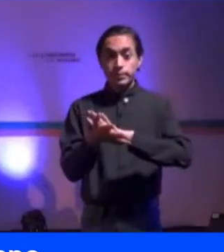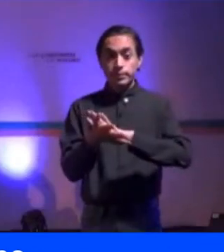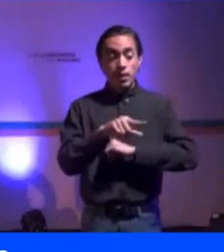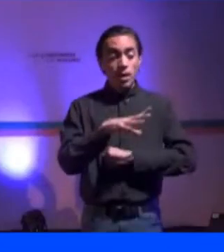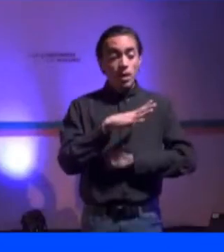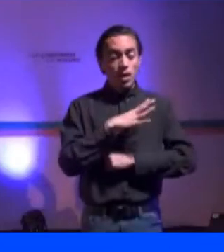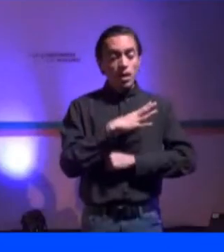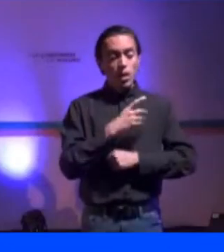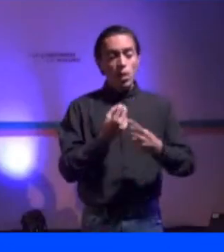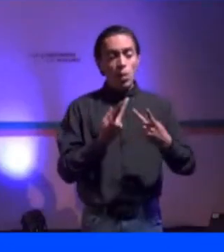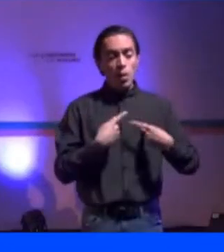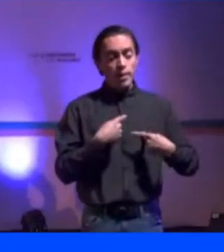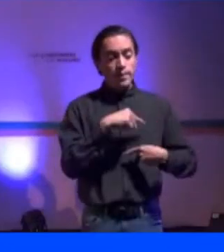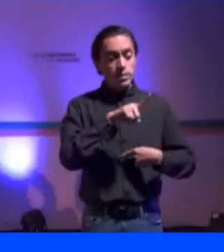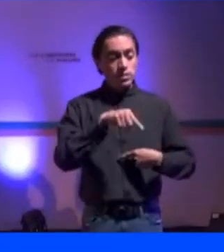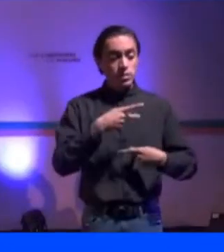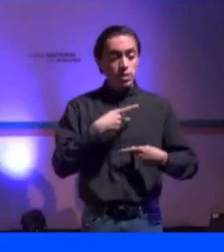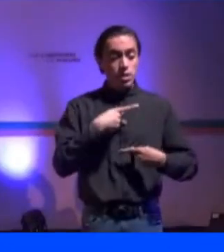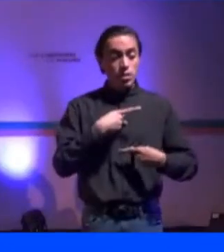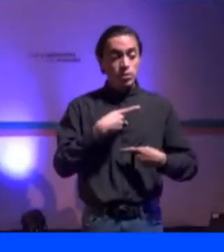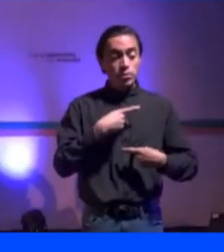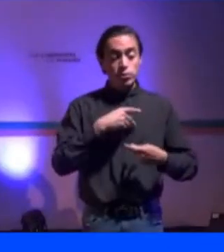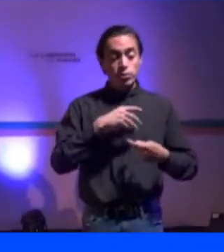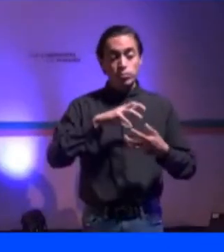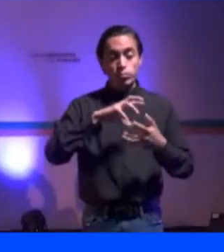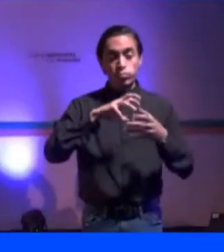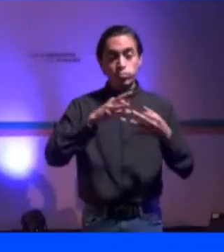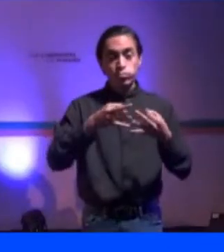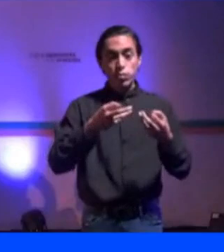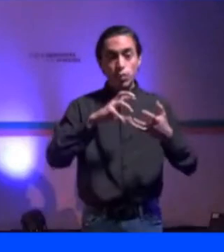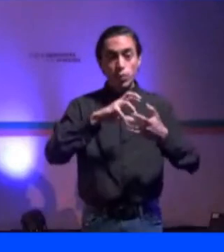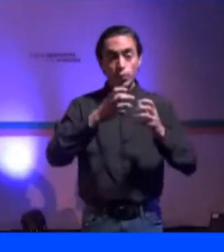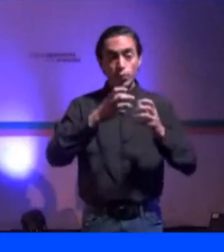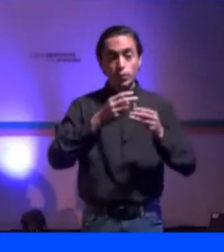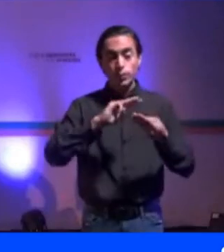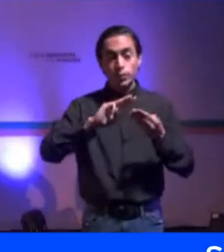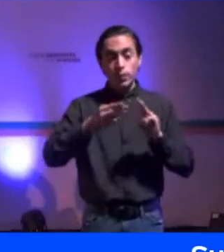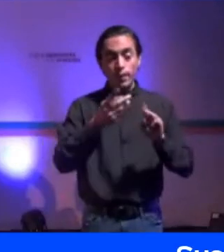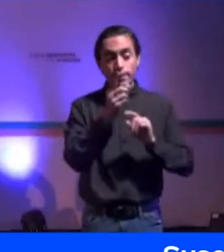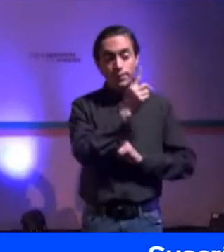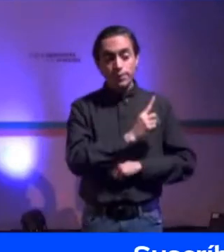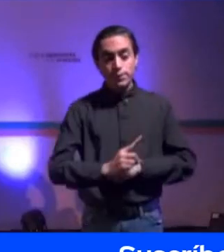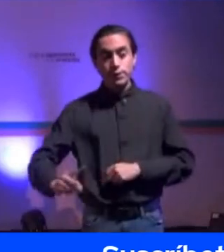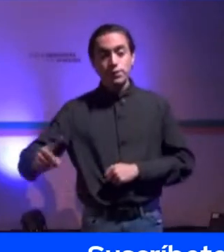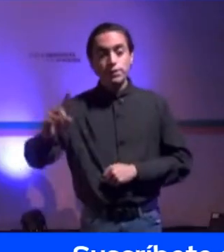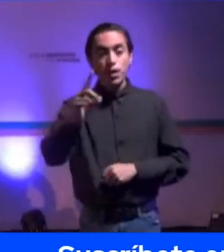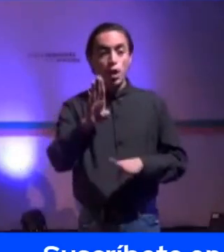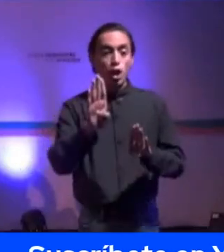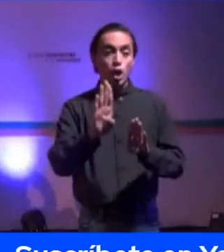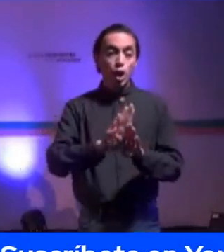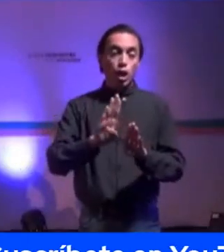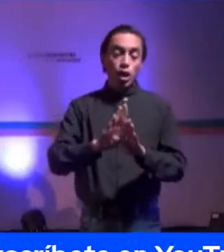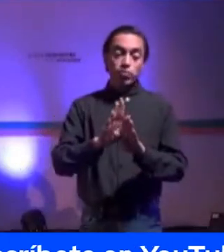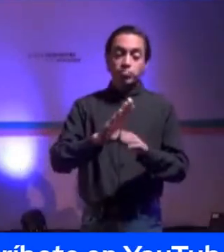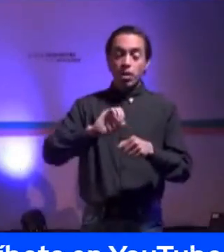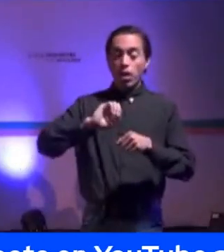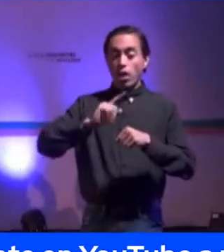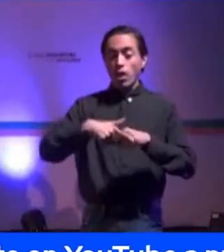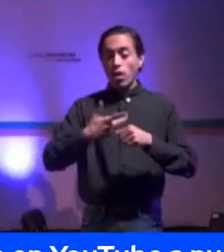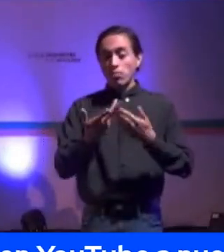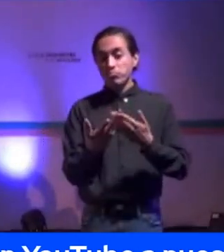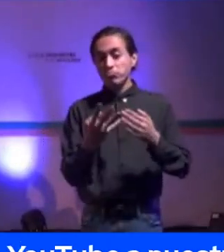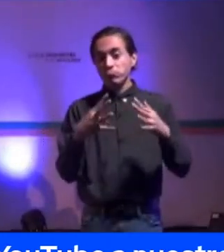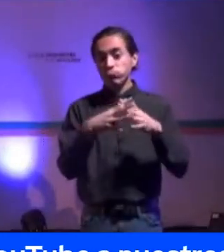hay personajes que andan al otro lado del mundo jugándole a la guerrita, yo prefiero